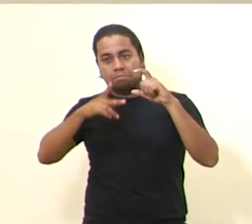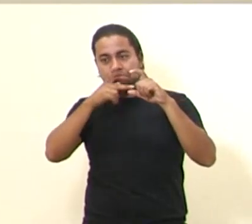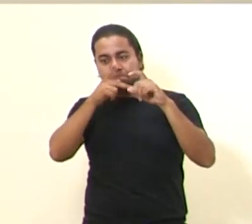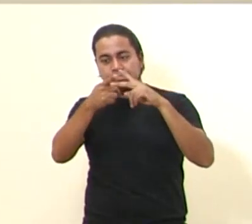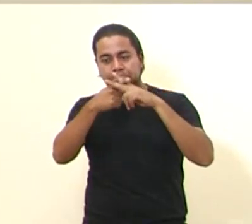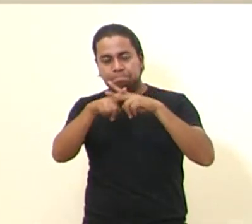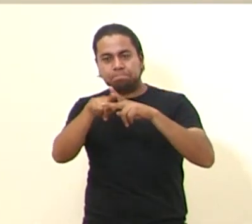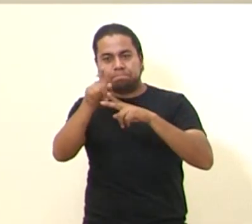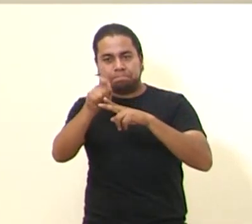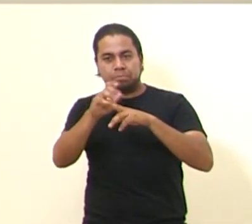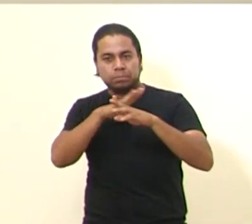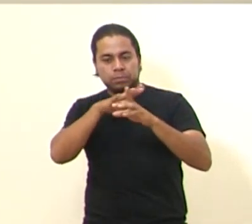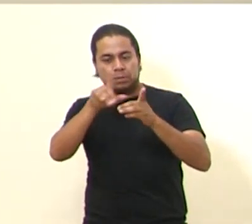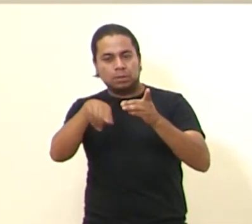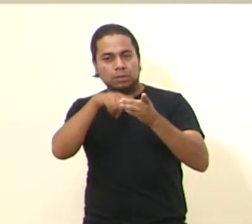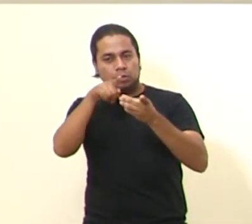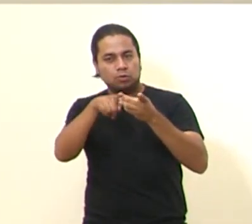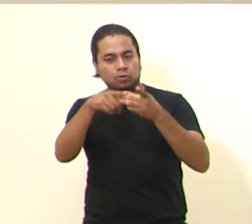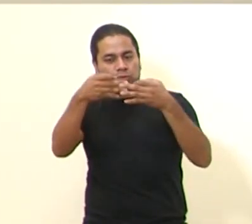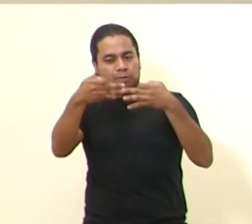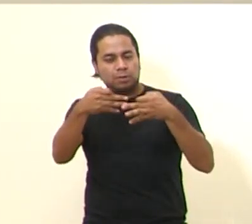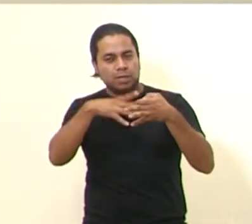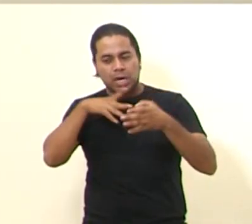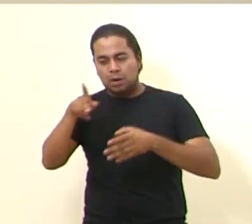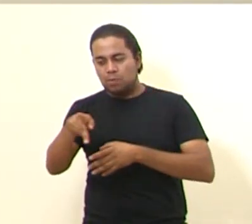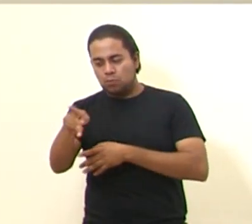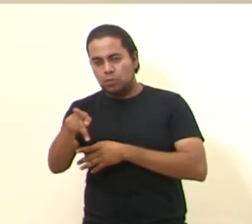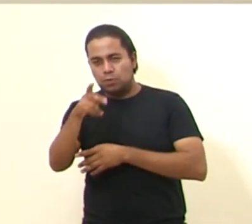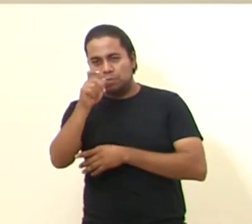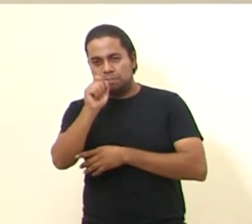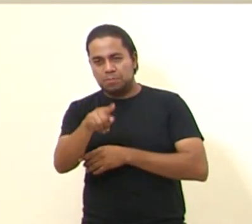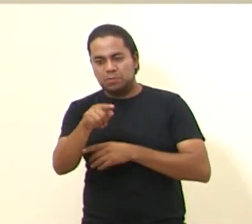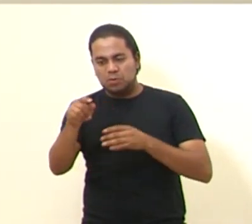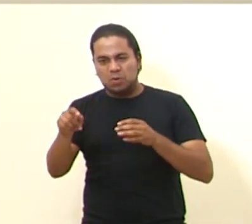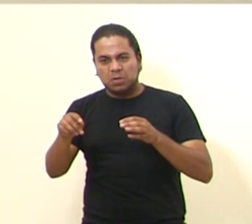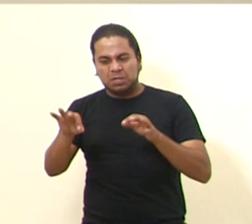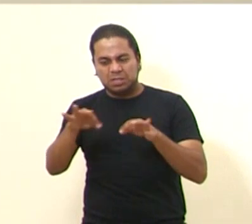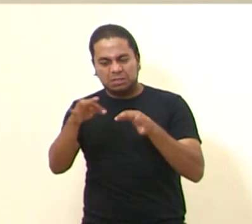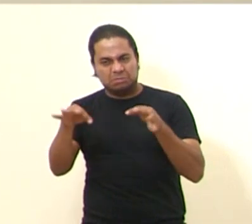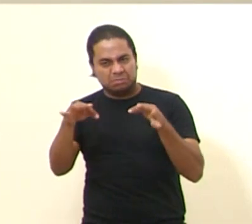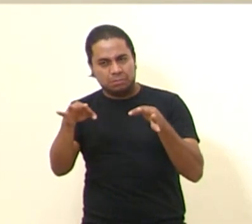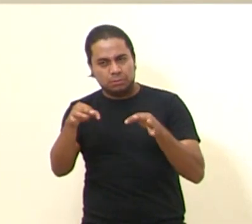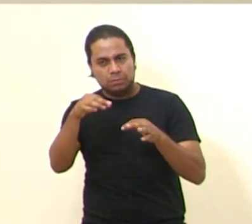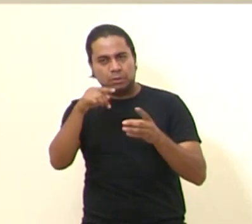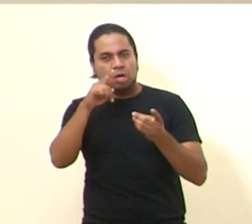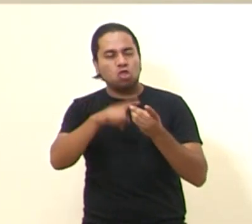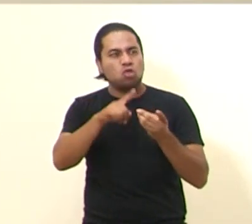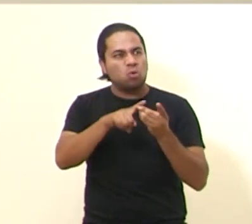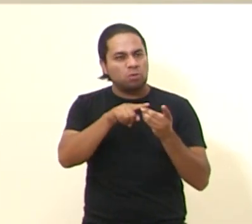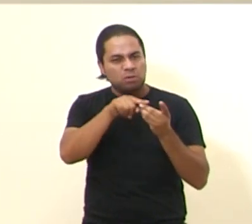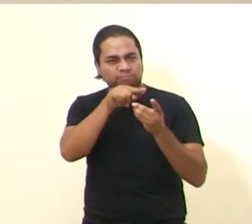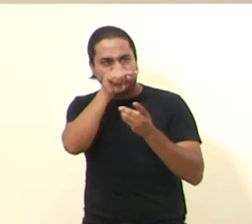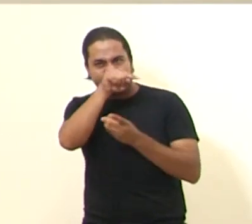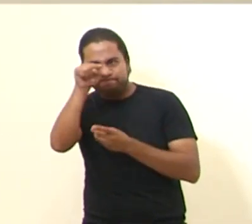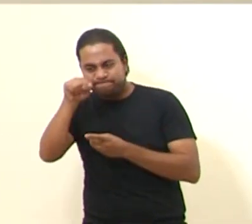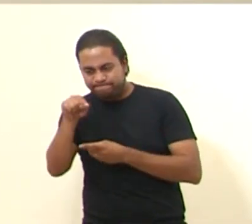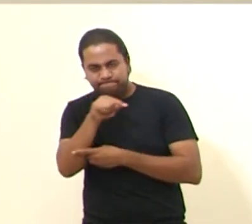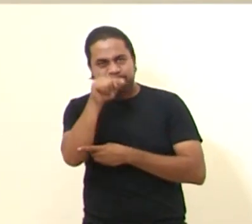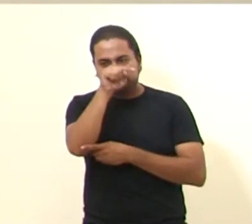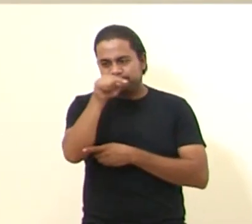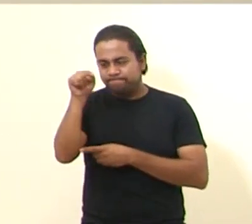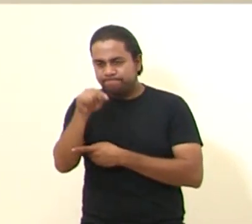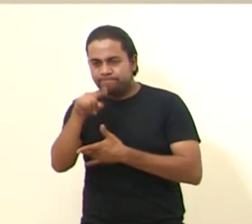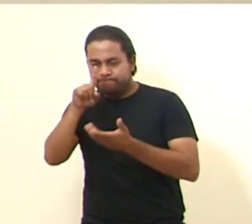nos habla de la ubicación del pueblo de tejedores. La ubicación quiere decir la localización, en qué parte